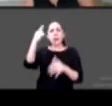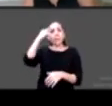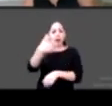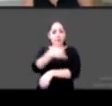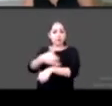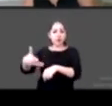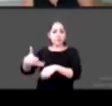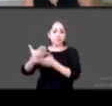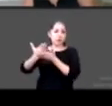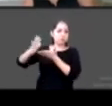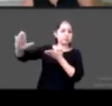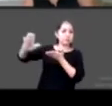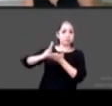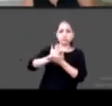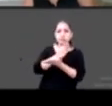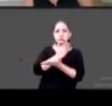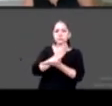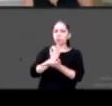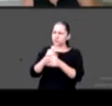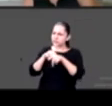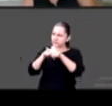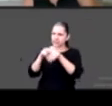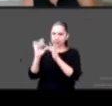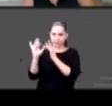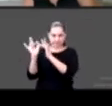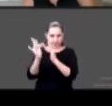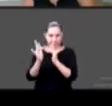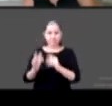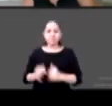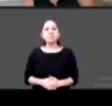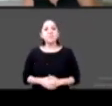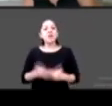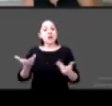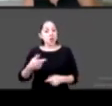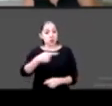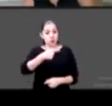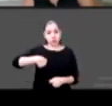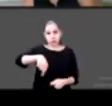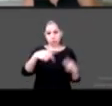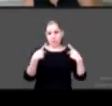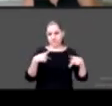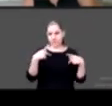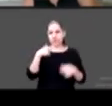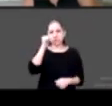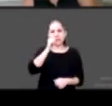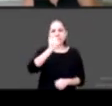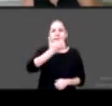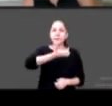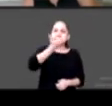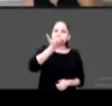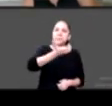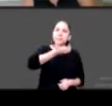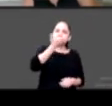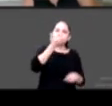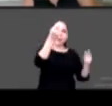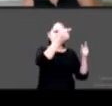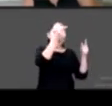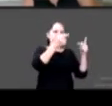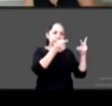Lo que estaba hablando antes de los rituales, son súper importantes realmente cómo nos podemos adaptar a estos